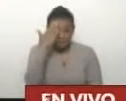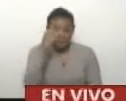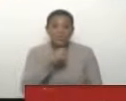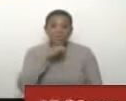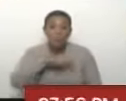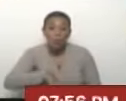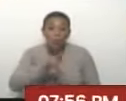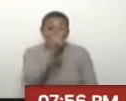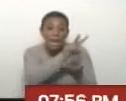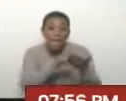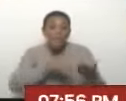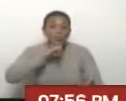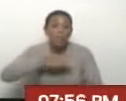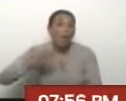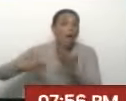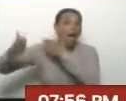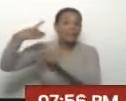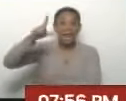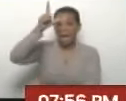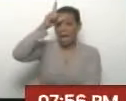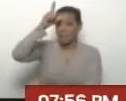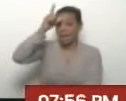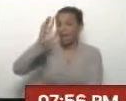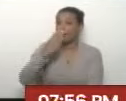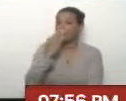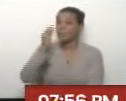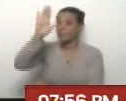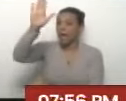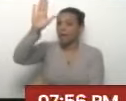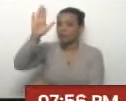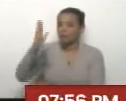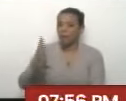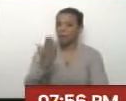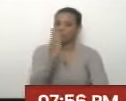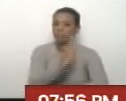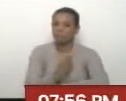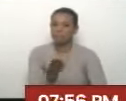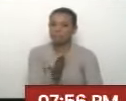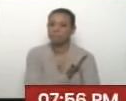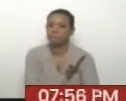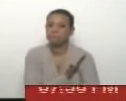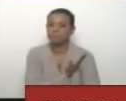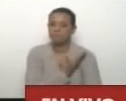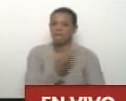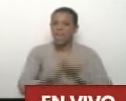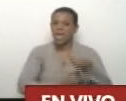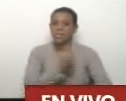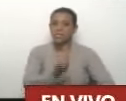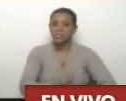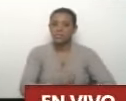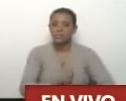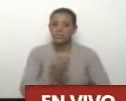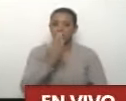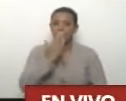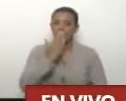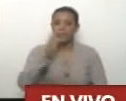lean la historia de la Alemania nazi y los crímenes terribles que cometió